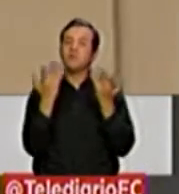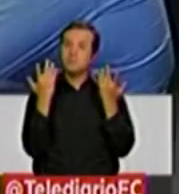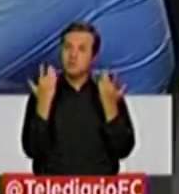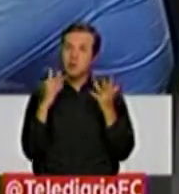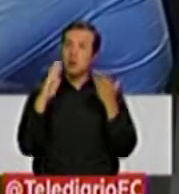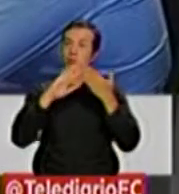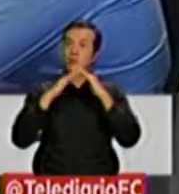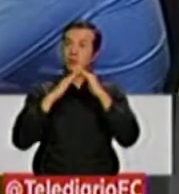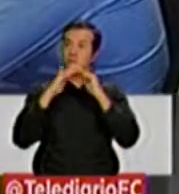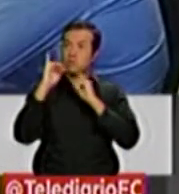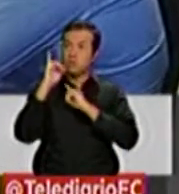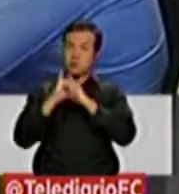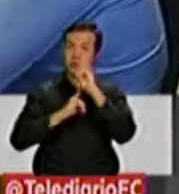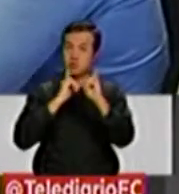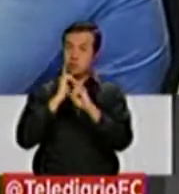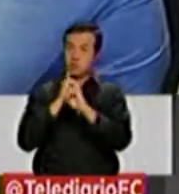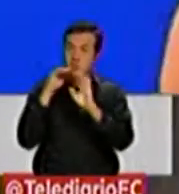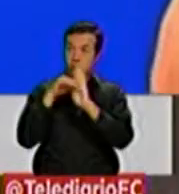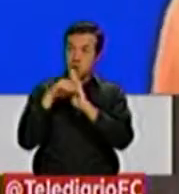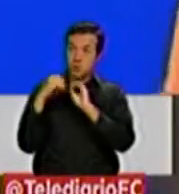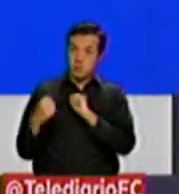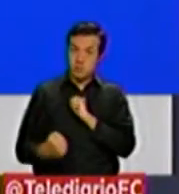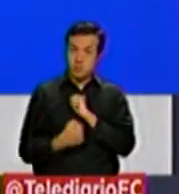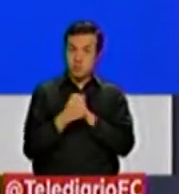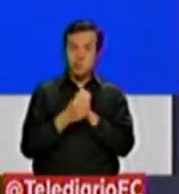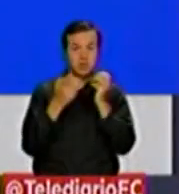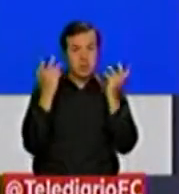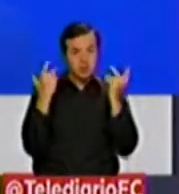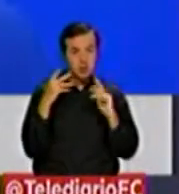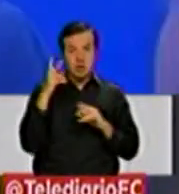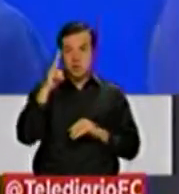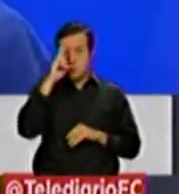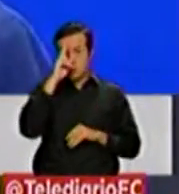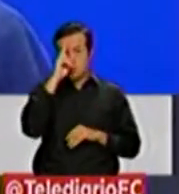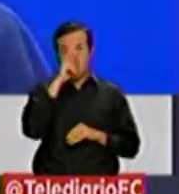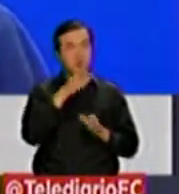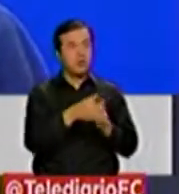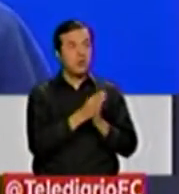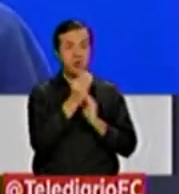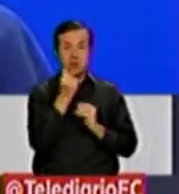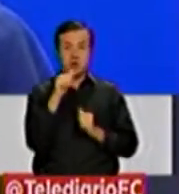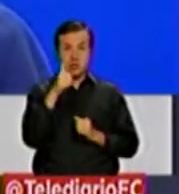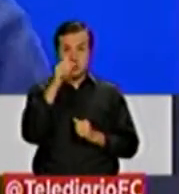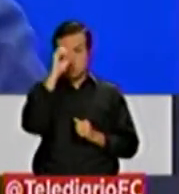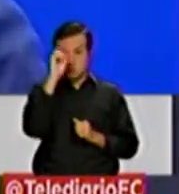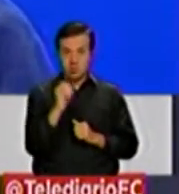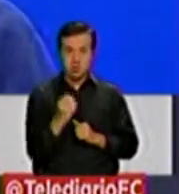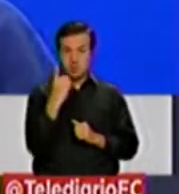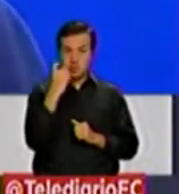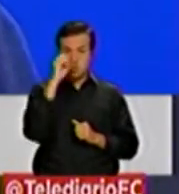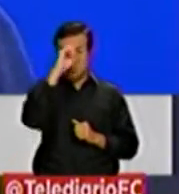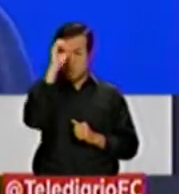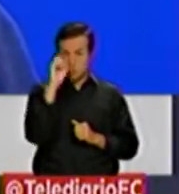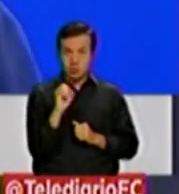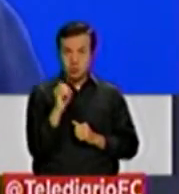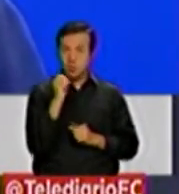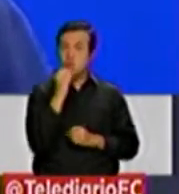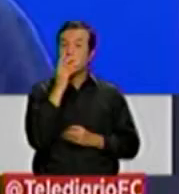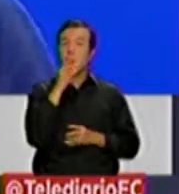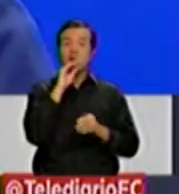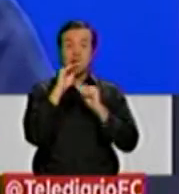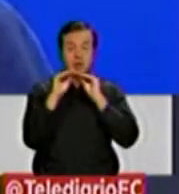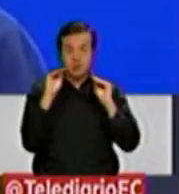de la comunidad financiera internacional. ¡Se acabó el chulco! Prestando el 10 al 11%. No, es que eso le digo a los